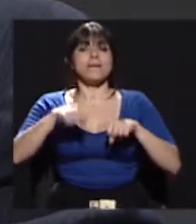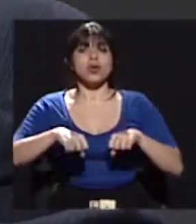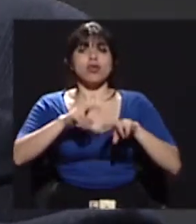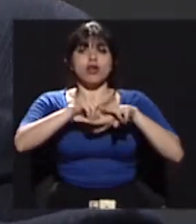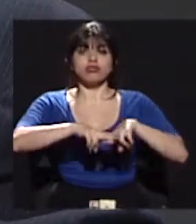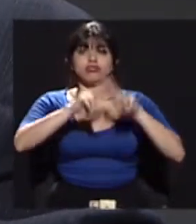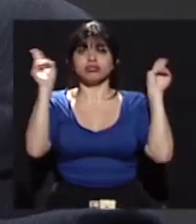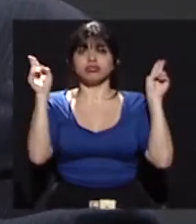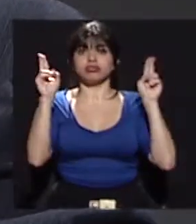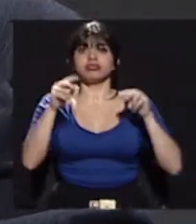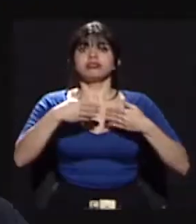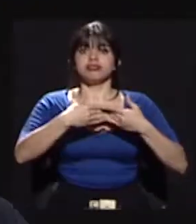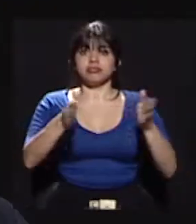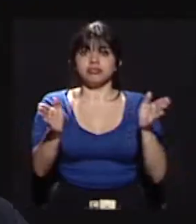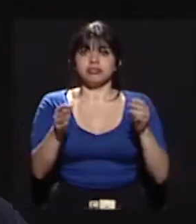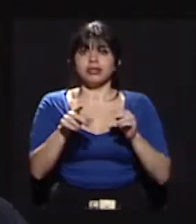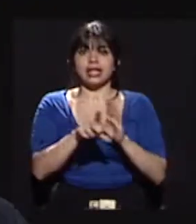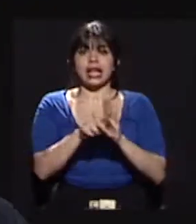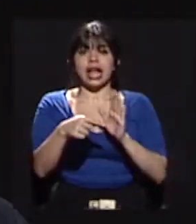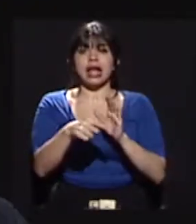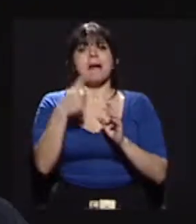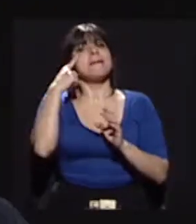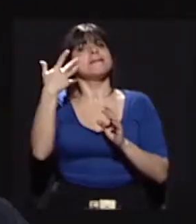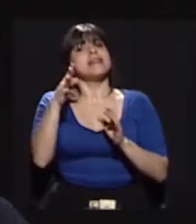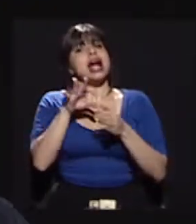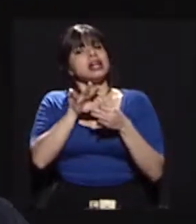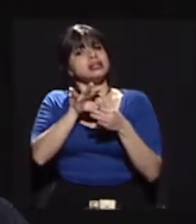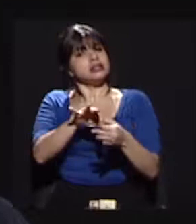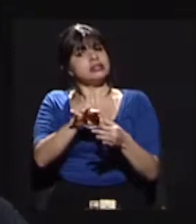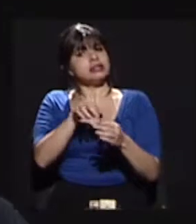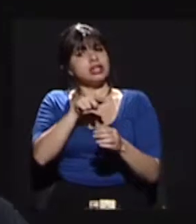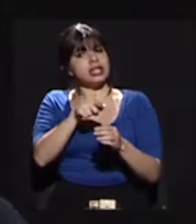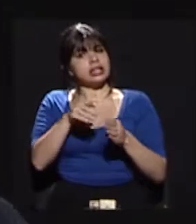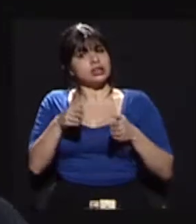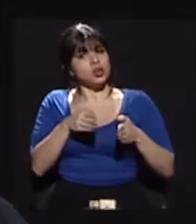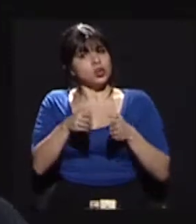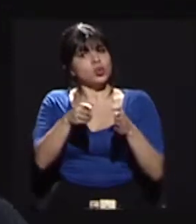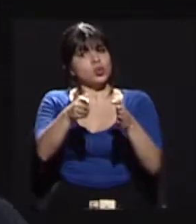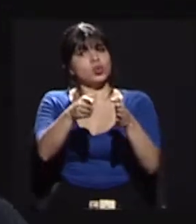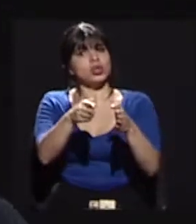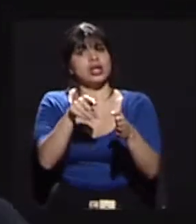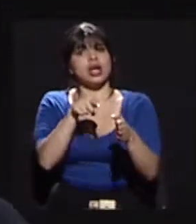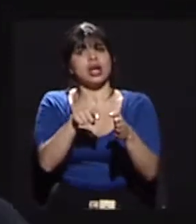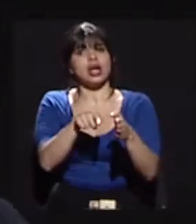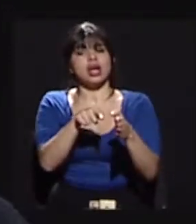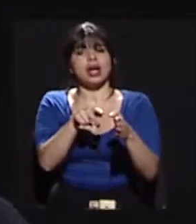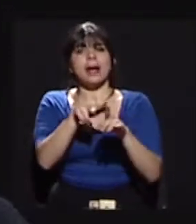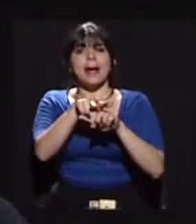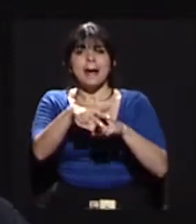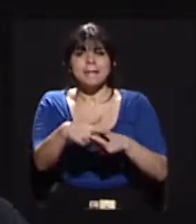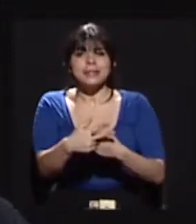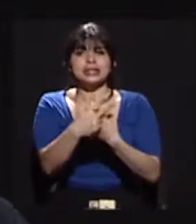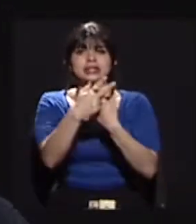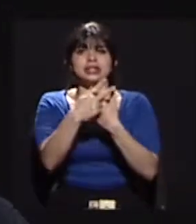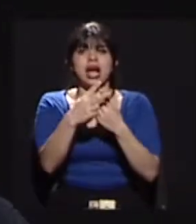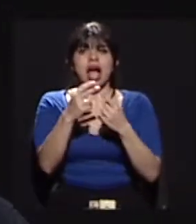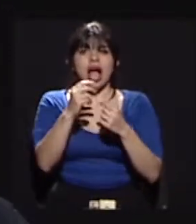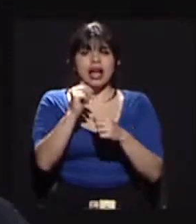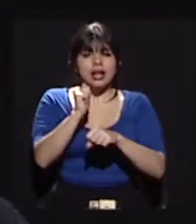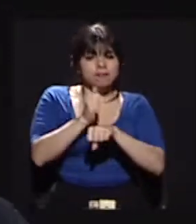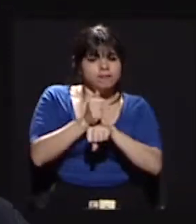veto pareciera que va en ese camino en esa ruta de de comenzar a zanjar